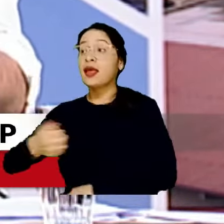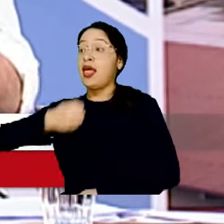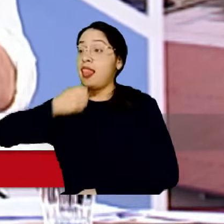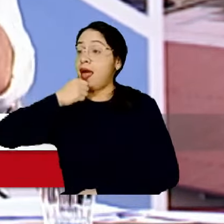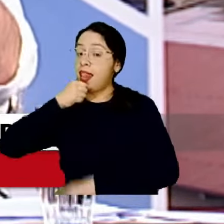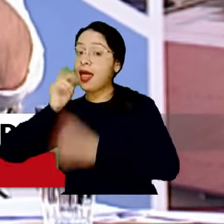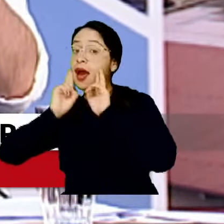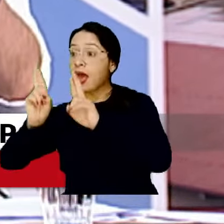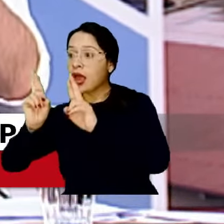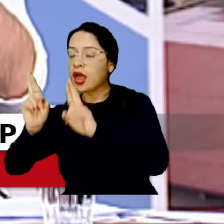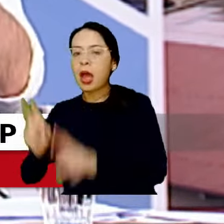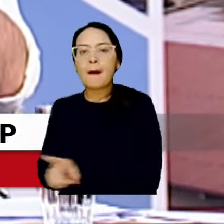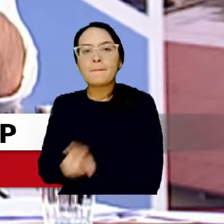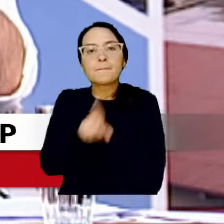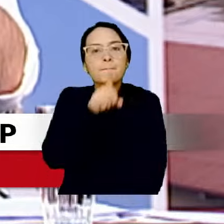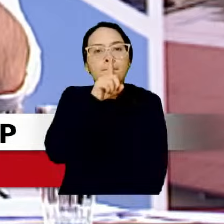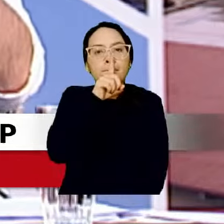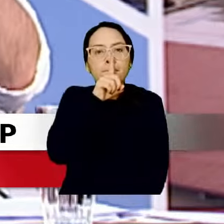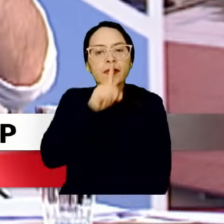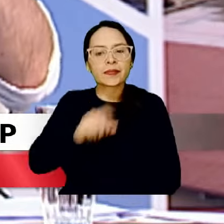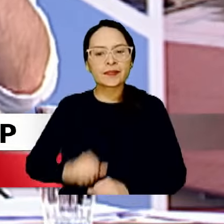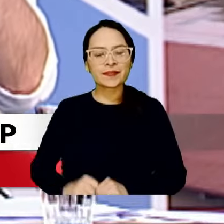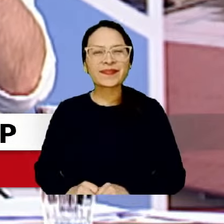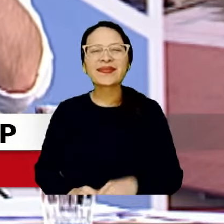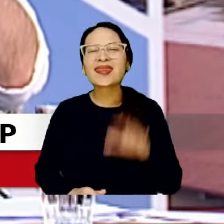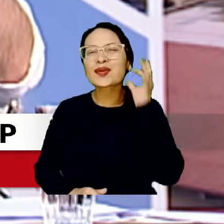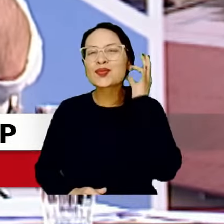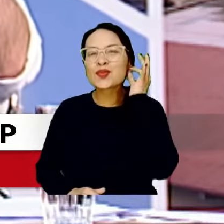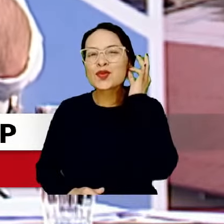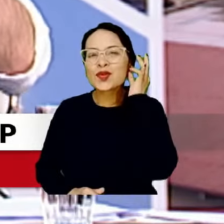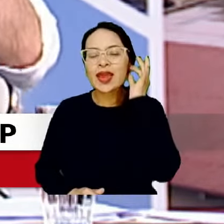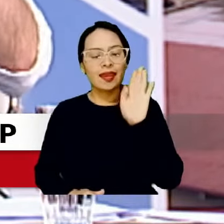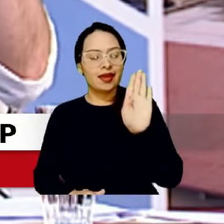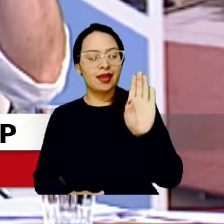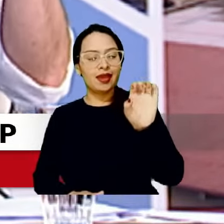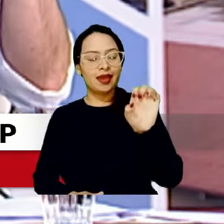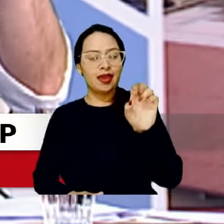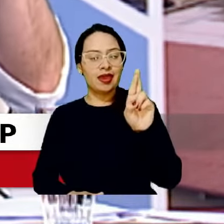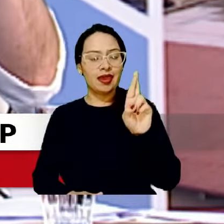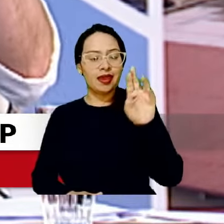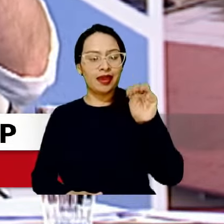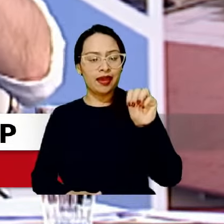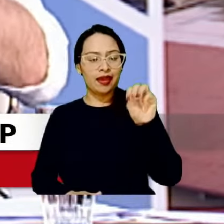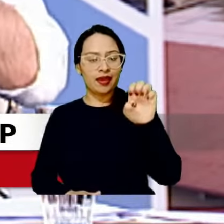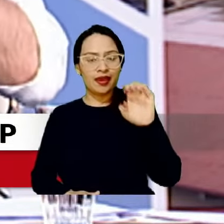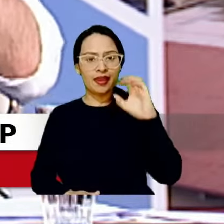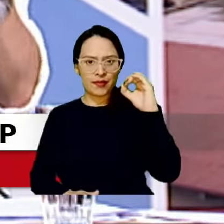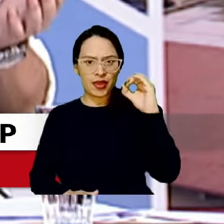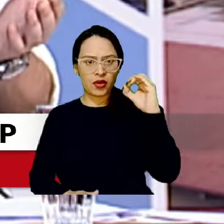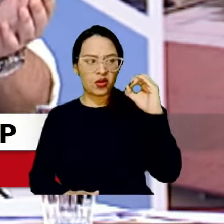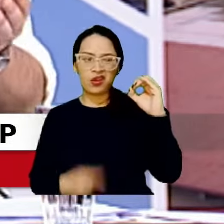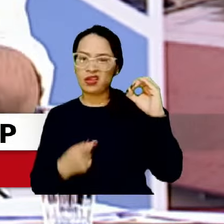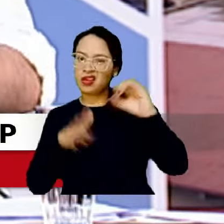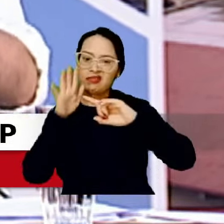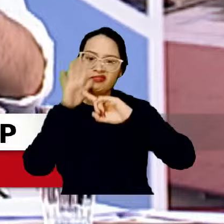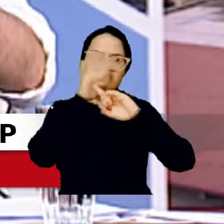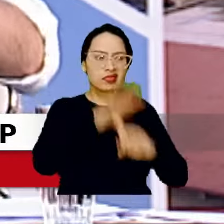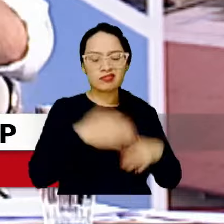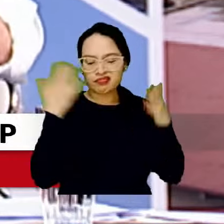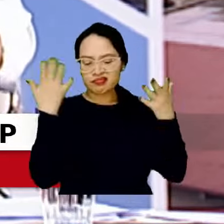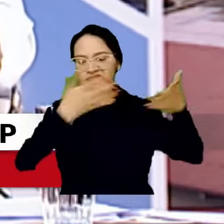dos últimas, una contra una activista femenina como es Teresa Bermeo, a quien le dijo recadera política, diciendo que el Chungo tenía la culpa porque